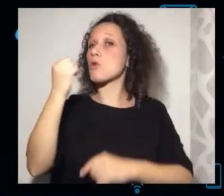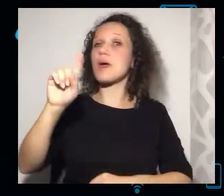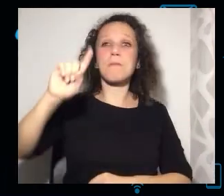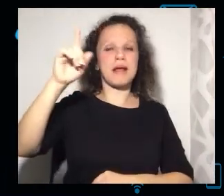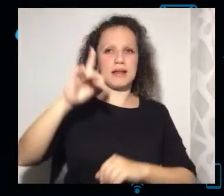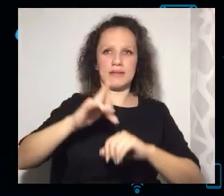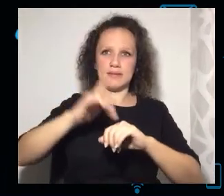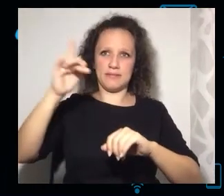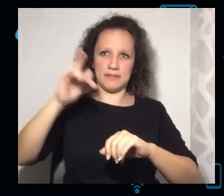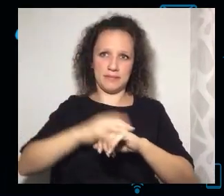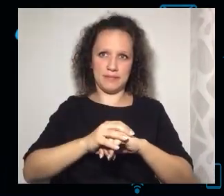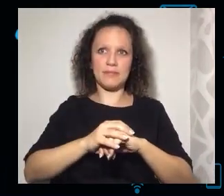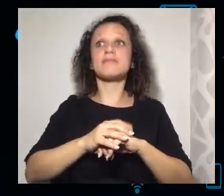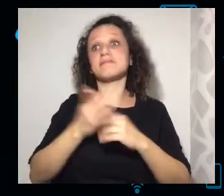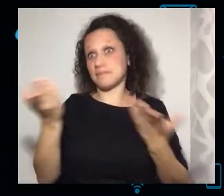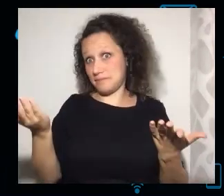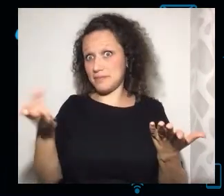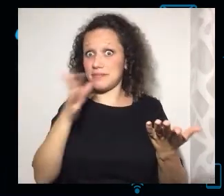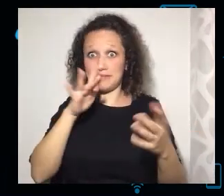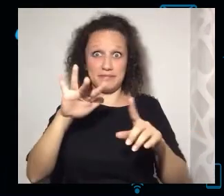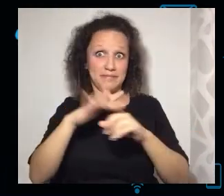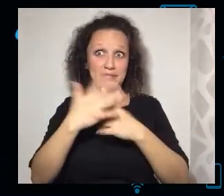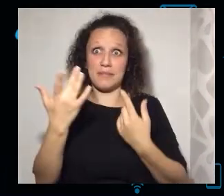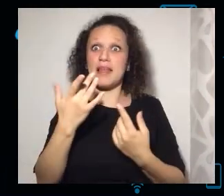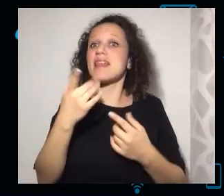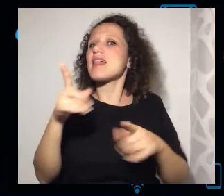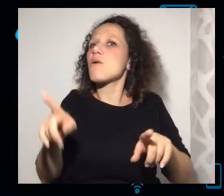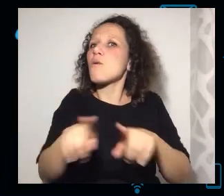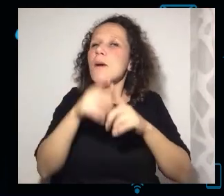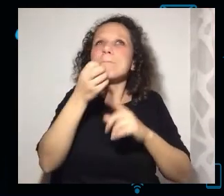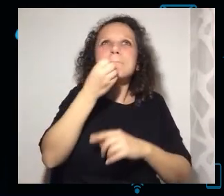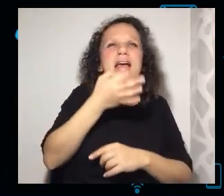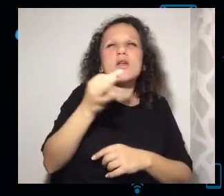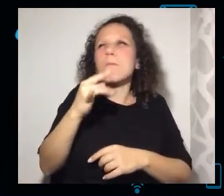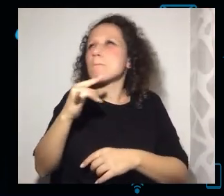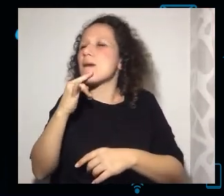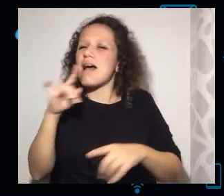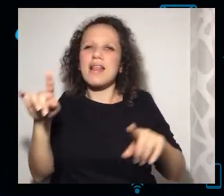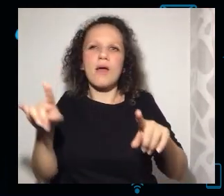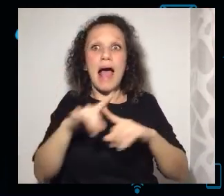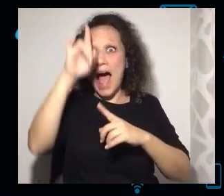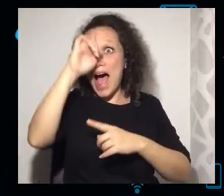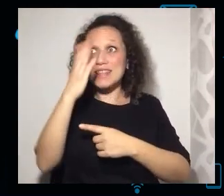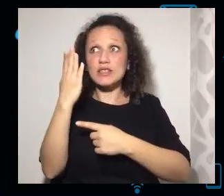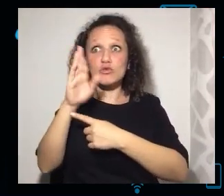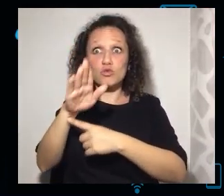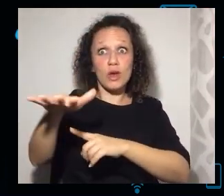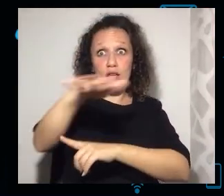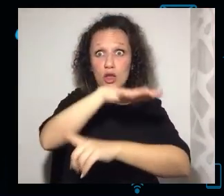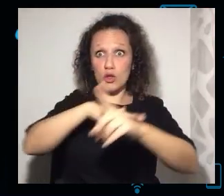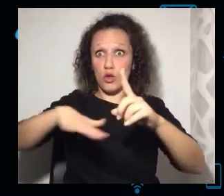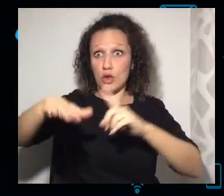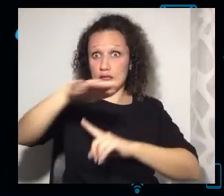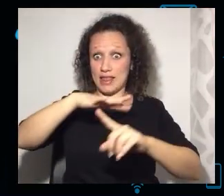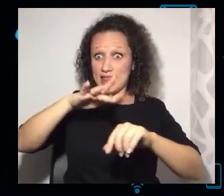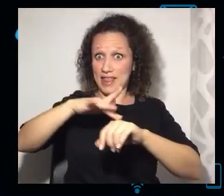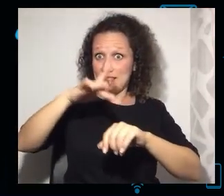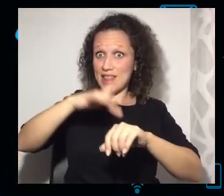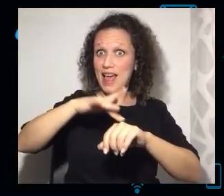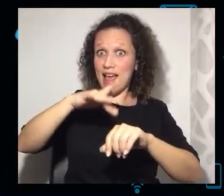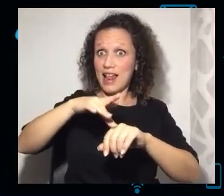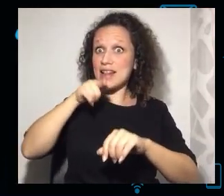clave no para bien o para mal el ejemplo queremos en nuestra actitud ante el entorno digital en nuestra actitud ante estas dimensiones